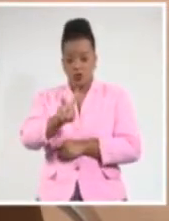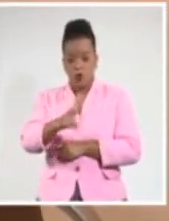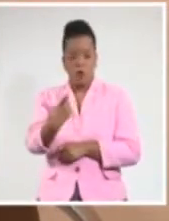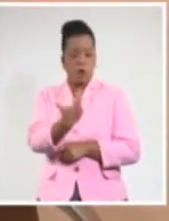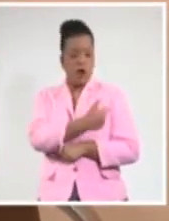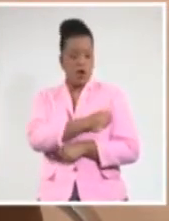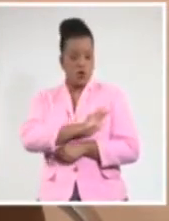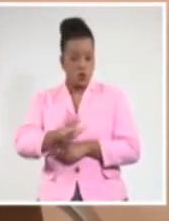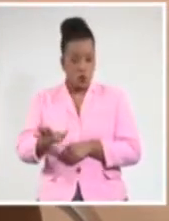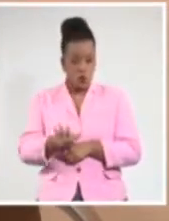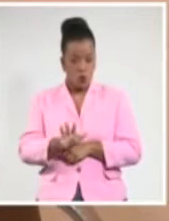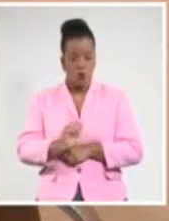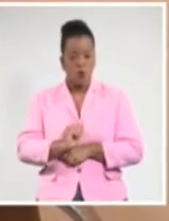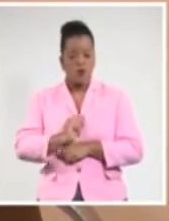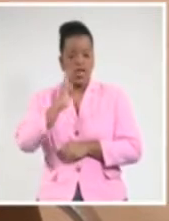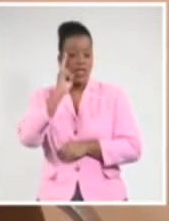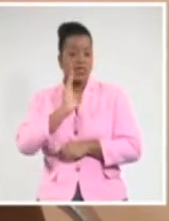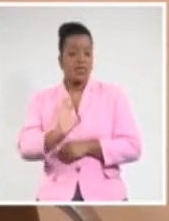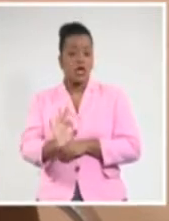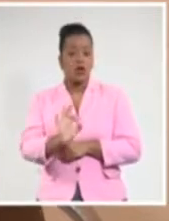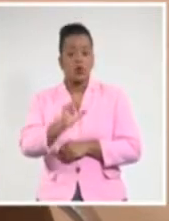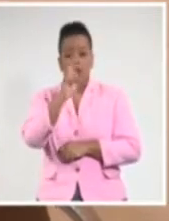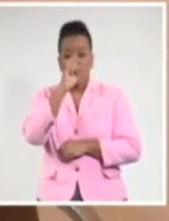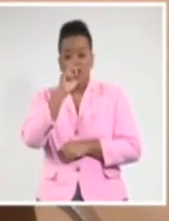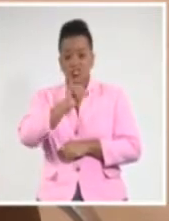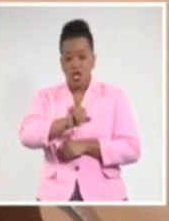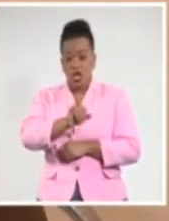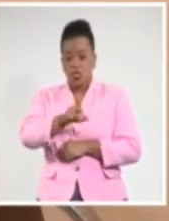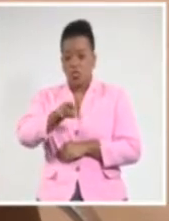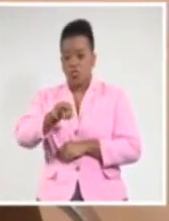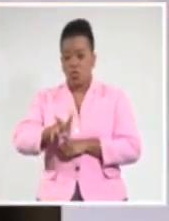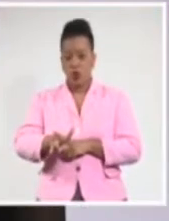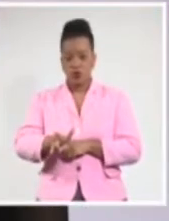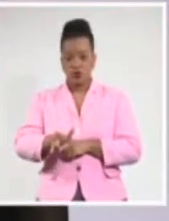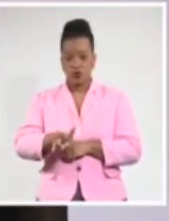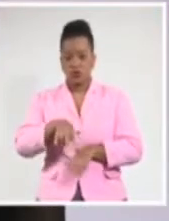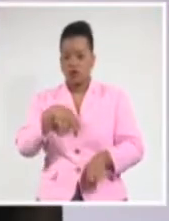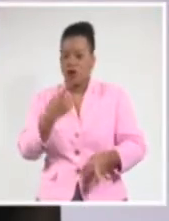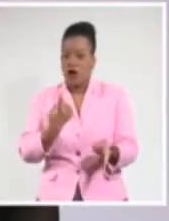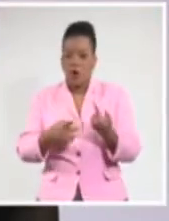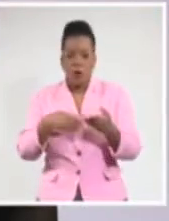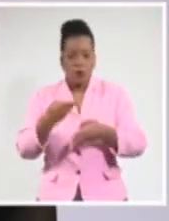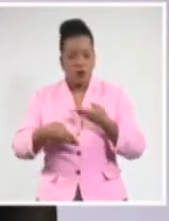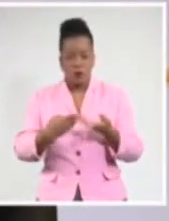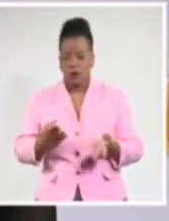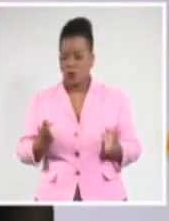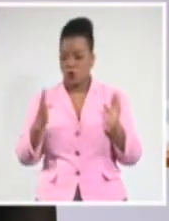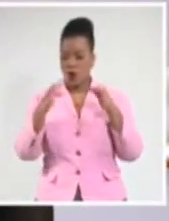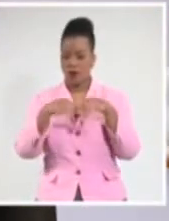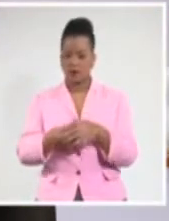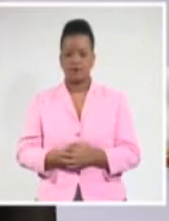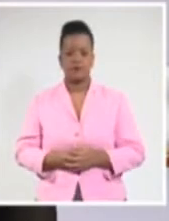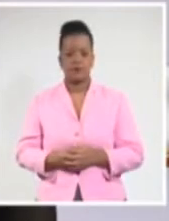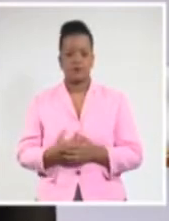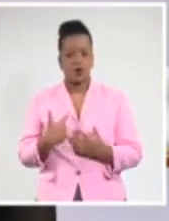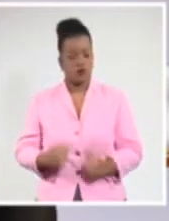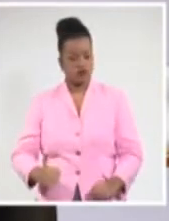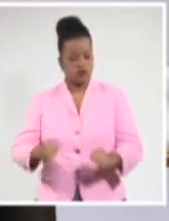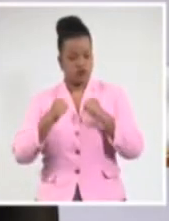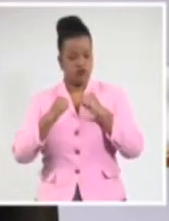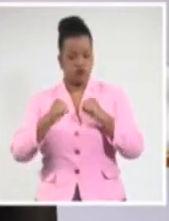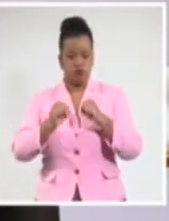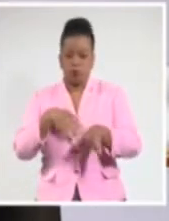mis nietos que tienen 6 y 12 años, y ninguno ha tenido ningún tipo de reacción. Como un roble, sin ningún